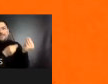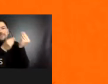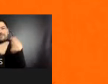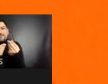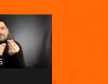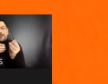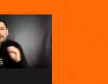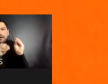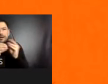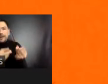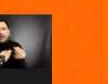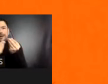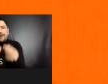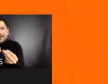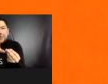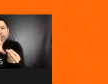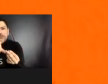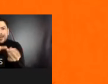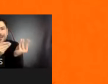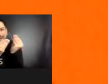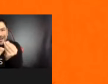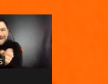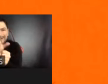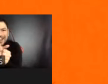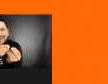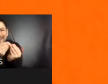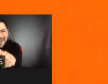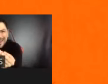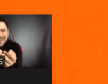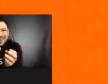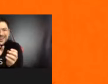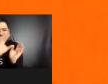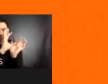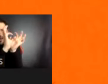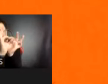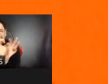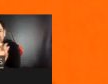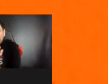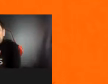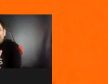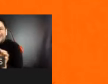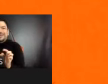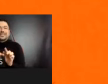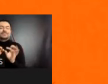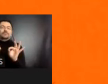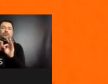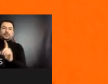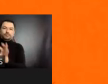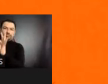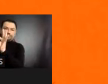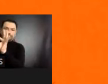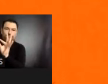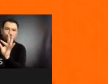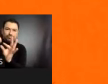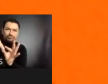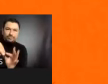a todos los sistemas y las configuraciones de datos. En eso hemos estado trabajando. Trabajamos en mejorar